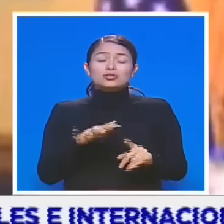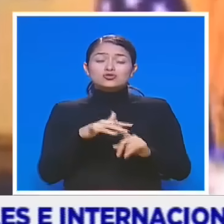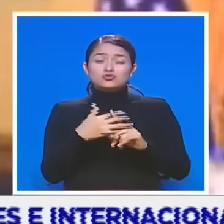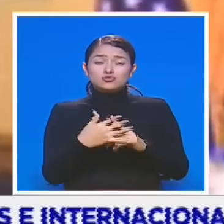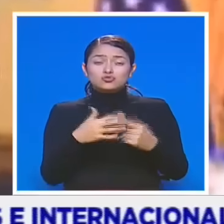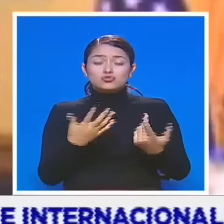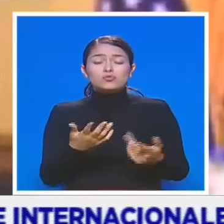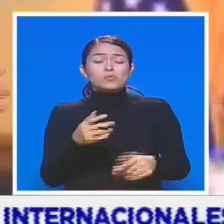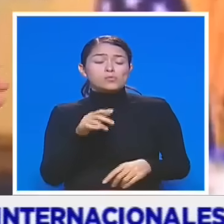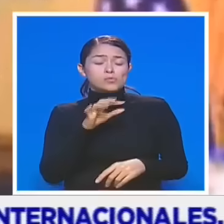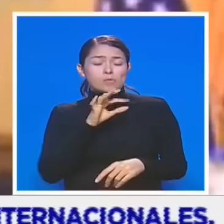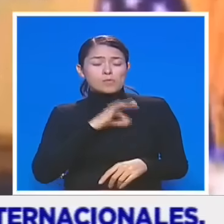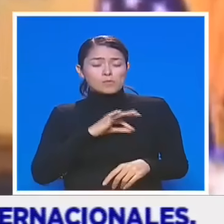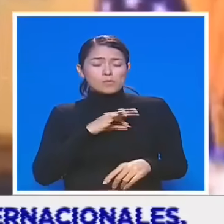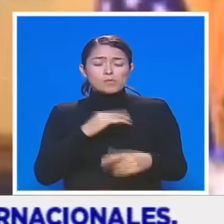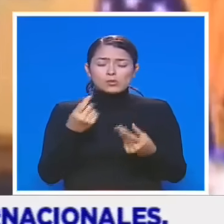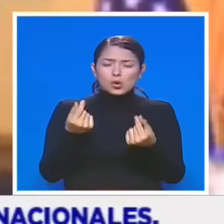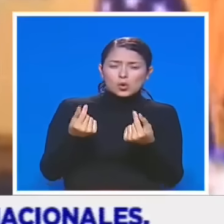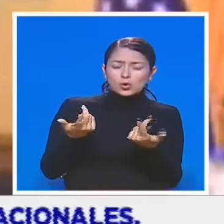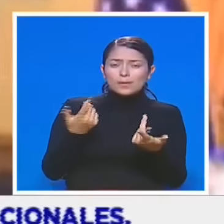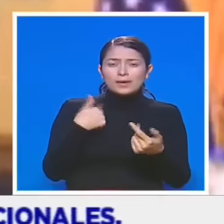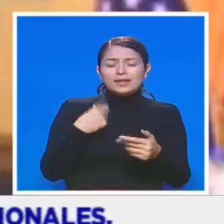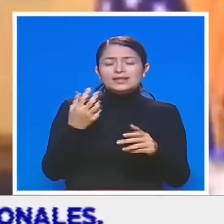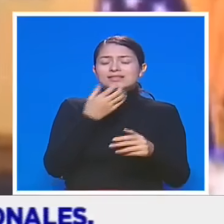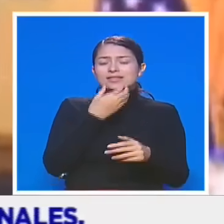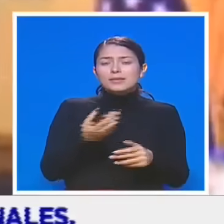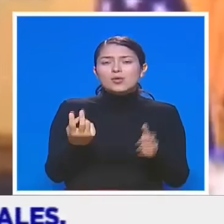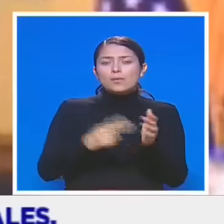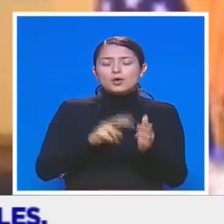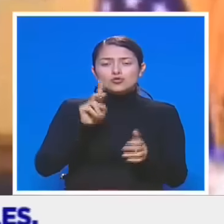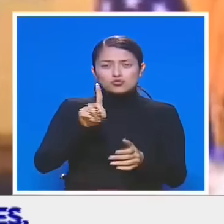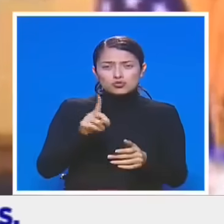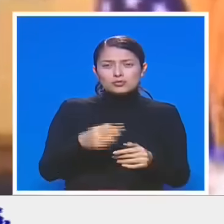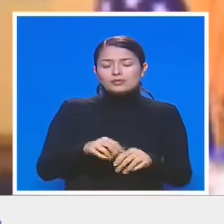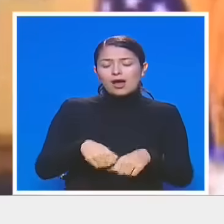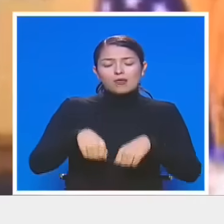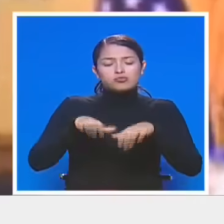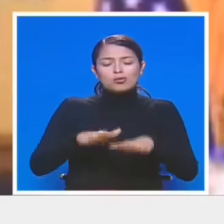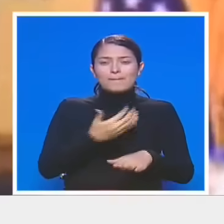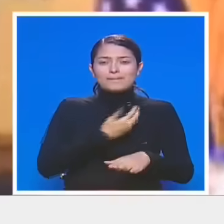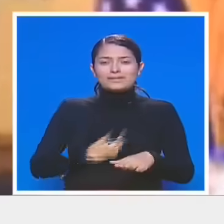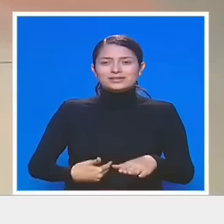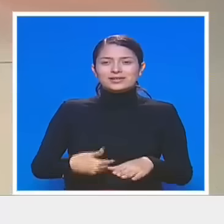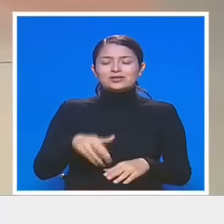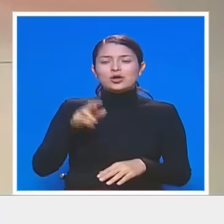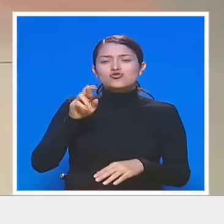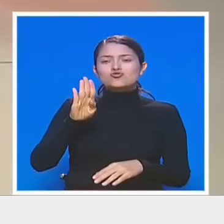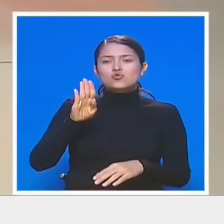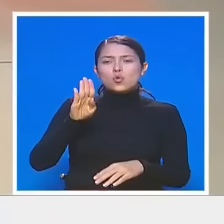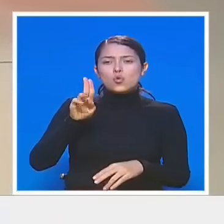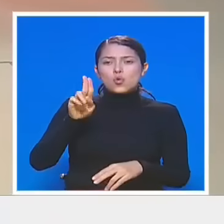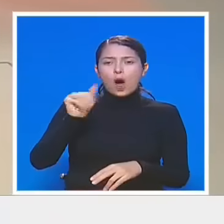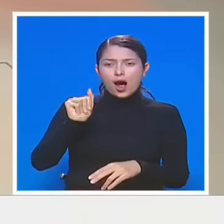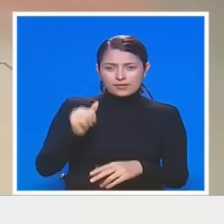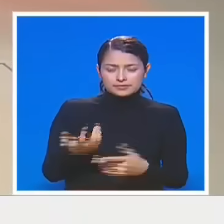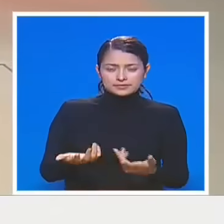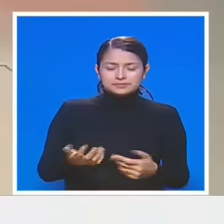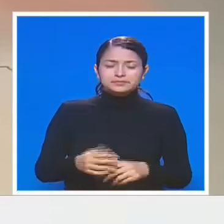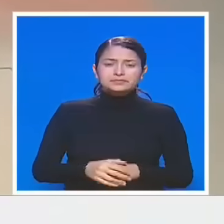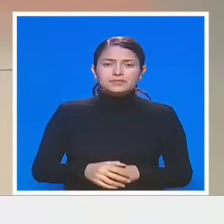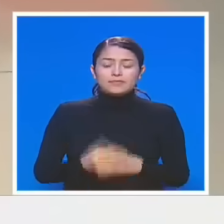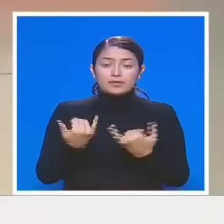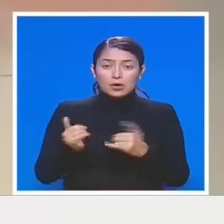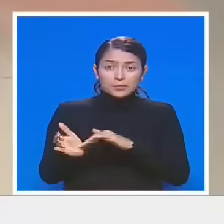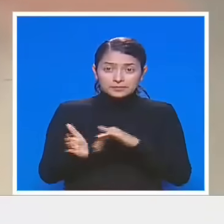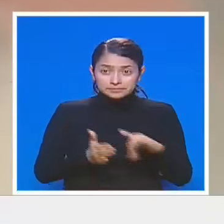de 2001, que culminó con la renuncia del entonces presidente Fernando de la Rúa. Pero ahora vamos a